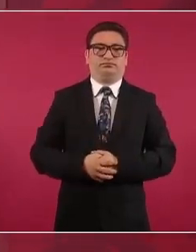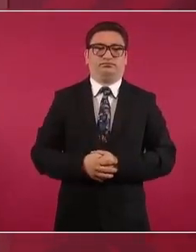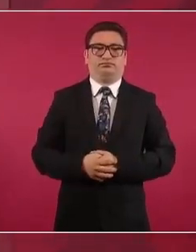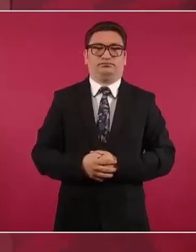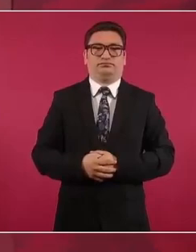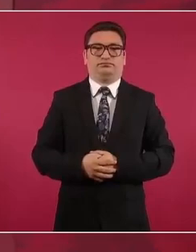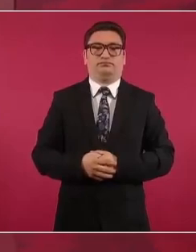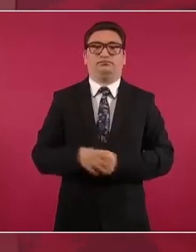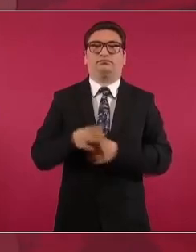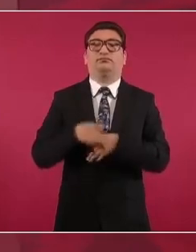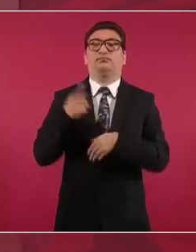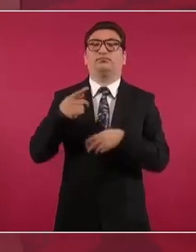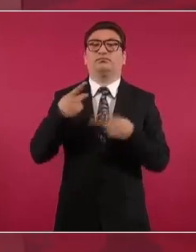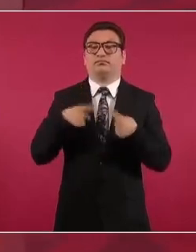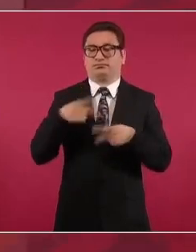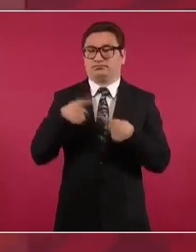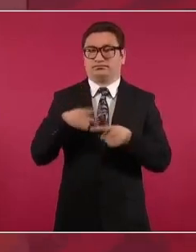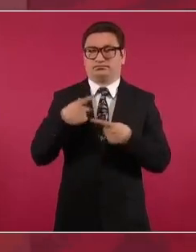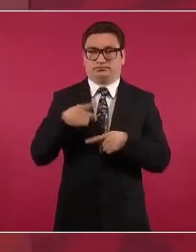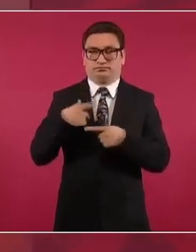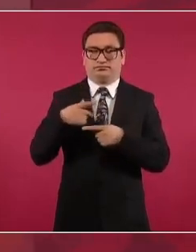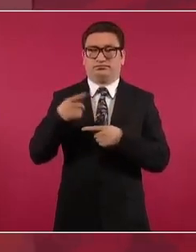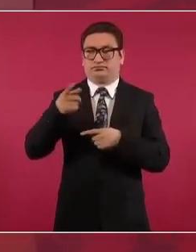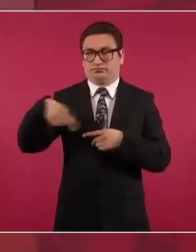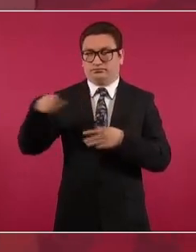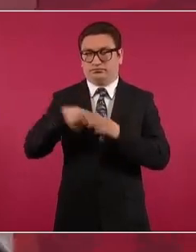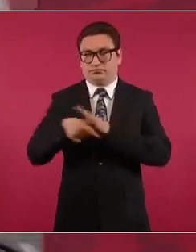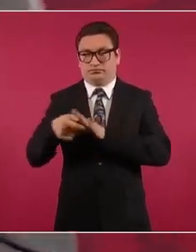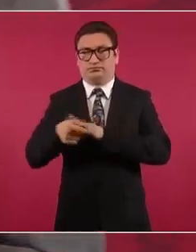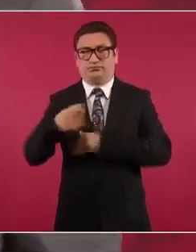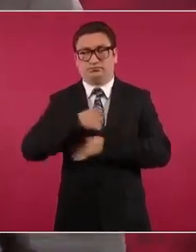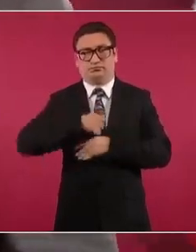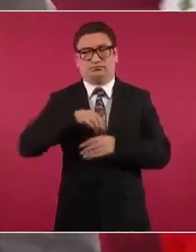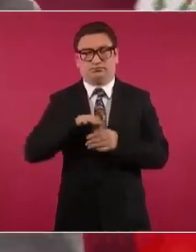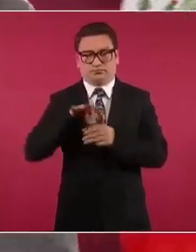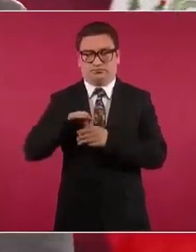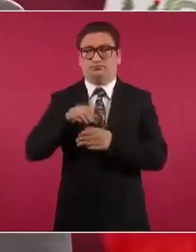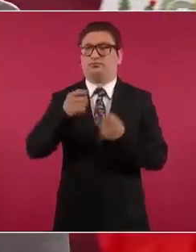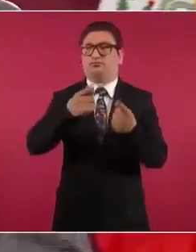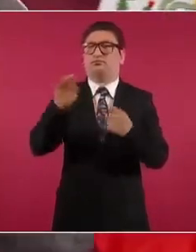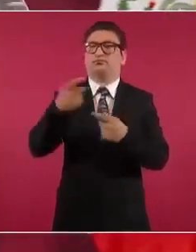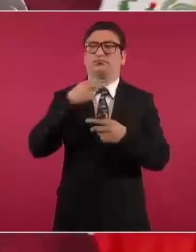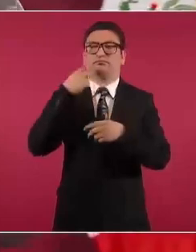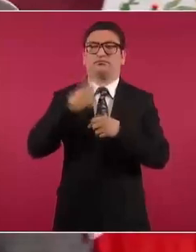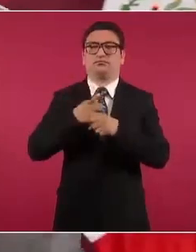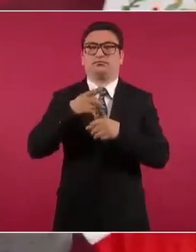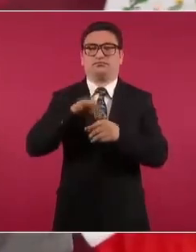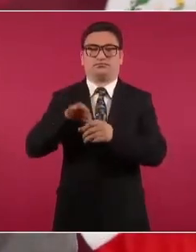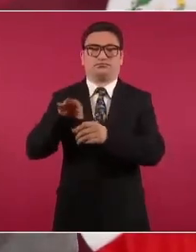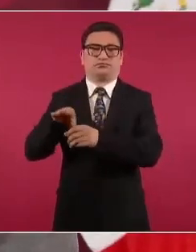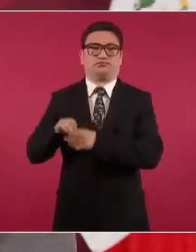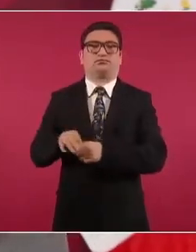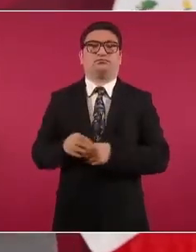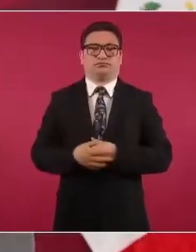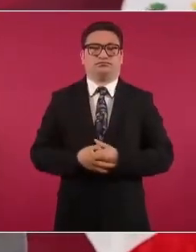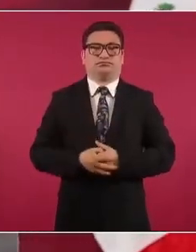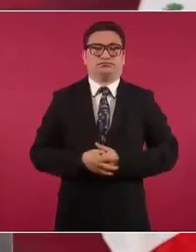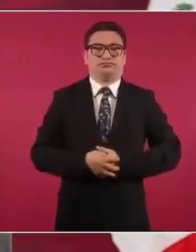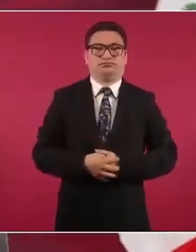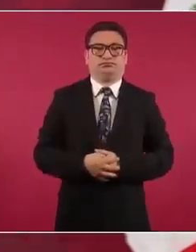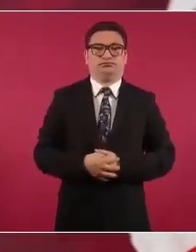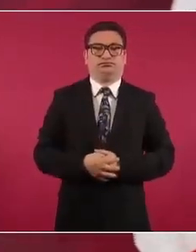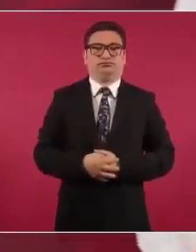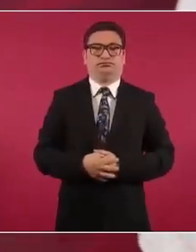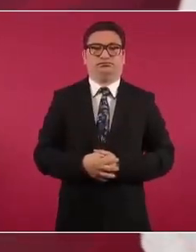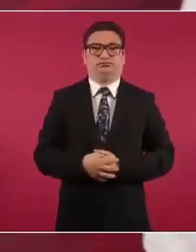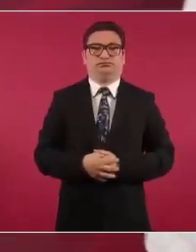Con los que compran y con los que van por su cuenta, voluntariamente a votar por ellos,